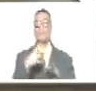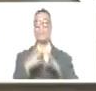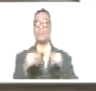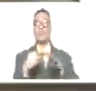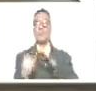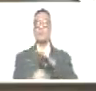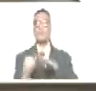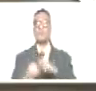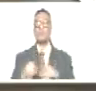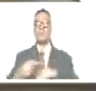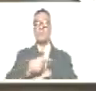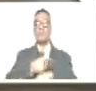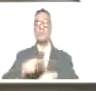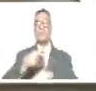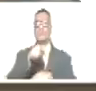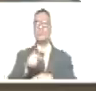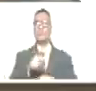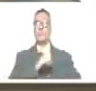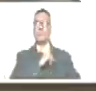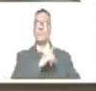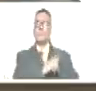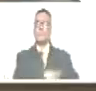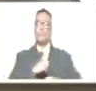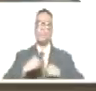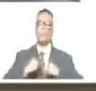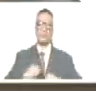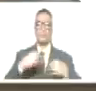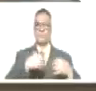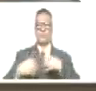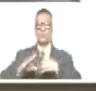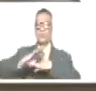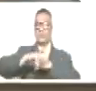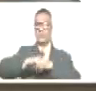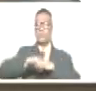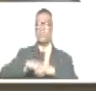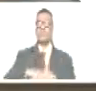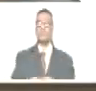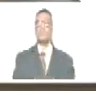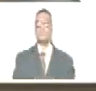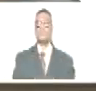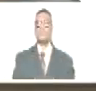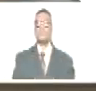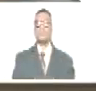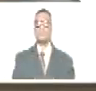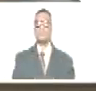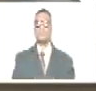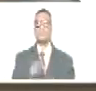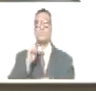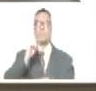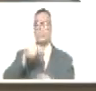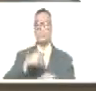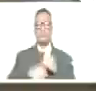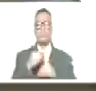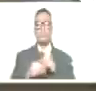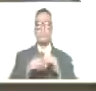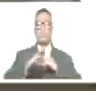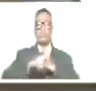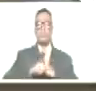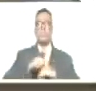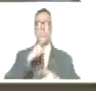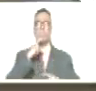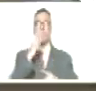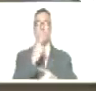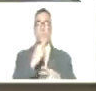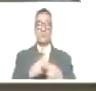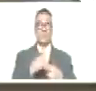Estado para el fortalecimiento de la lucha contra la corrupción por su condición de flagelo amenazante que corroe